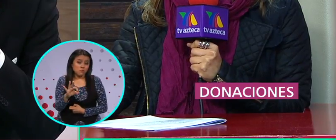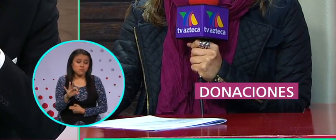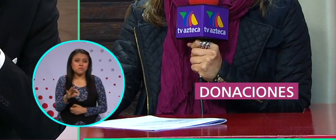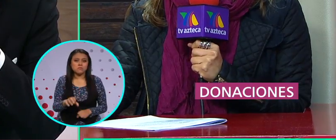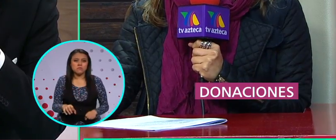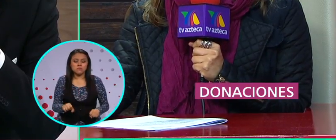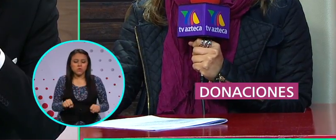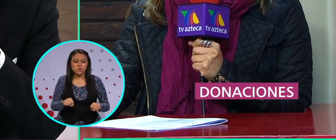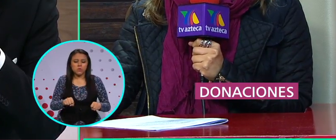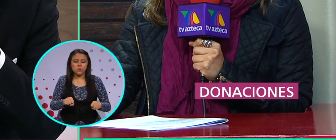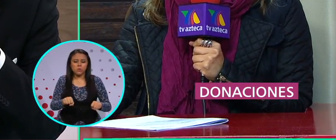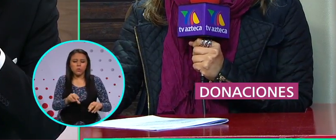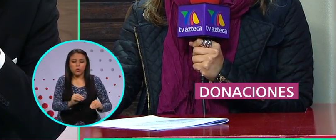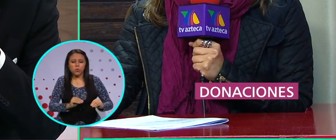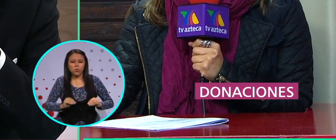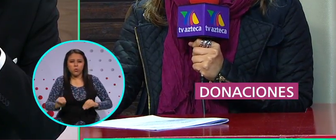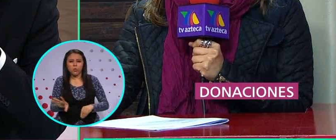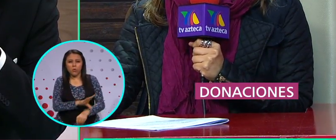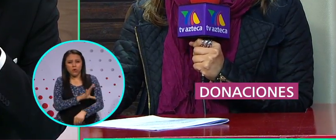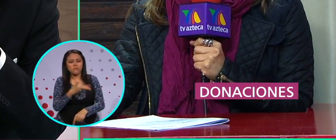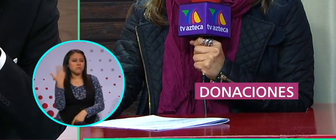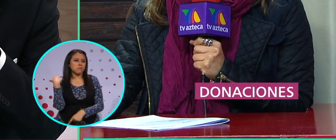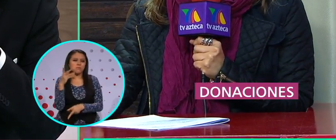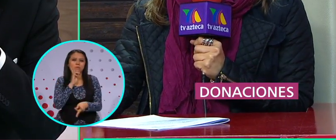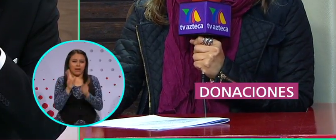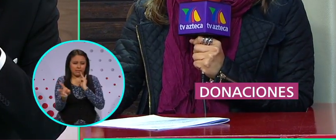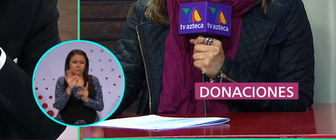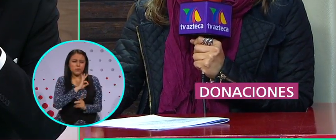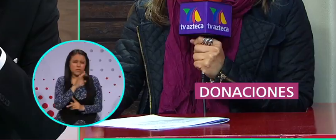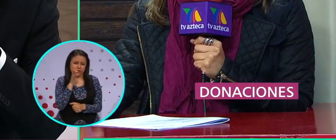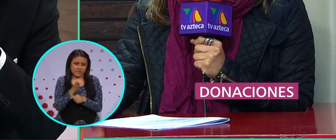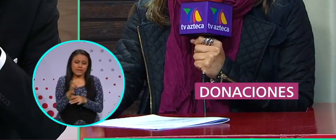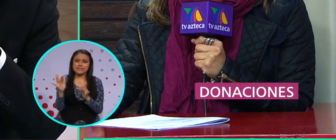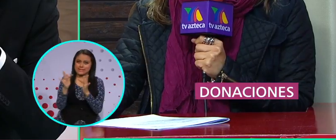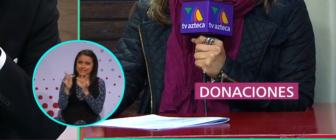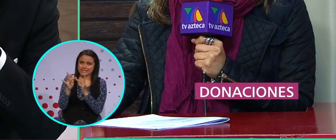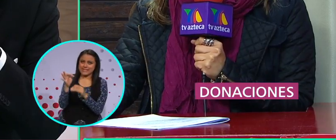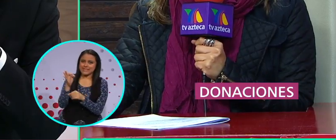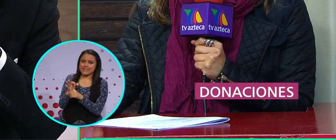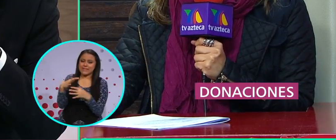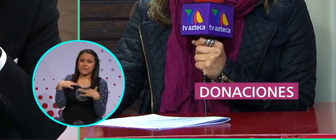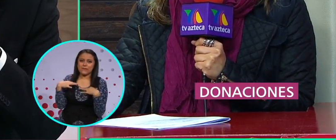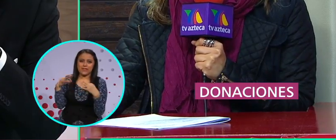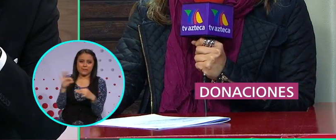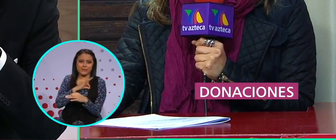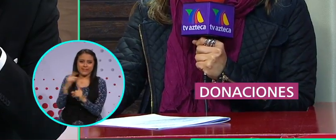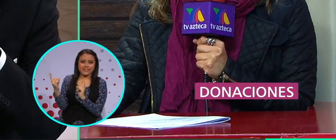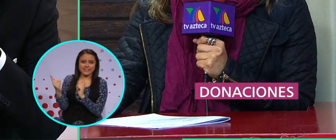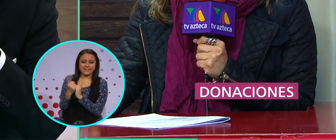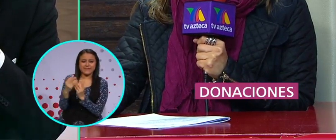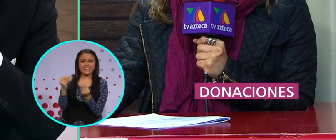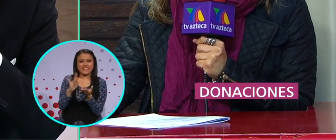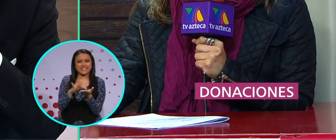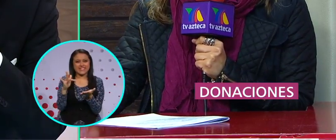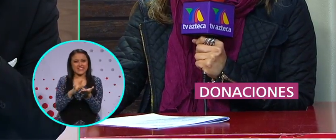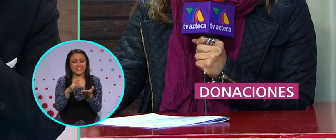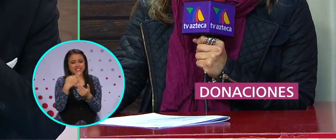sillas de ruedas eléctricas que habíamos platicado claro que si nos ponemos en contacto con la fundación gracias